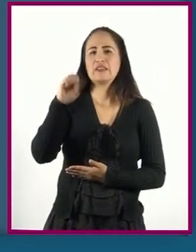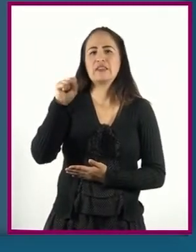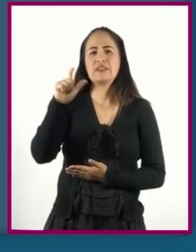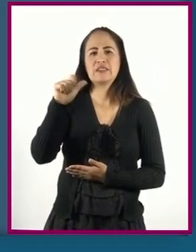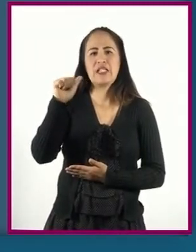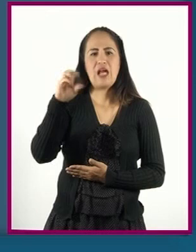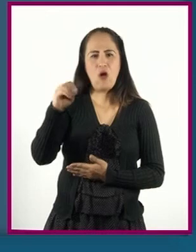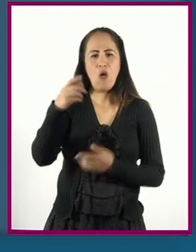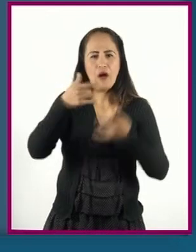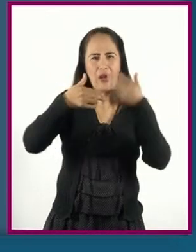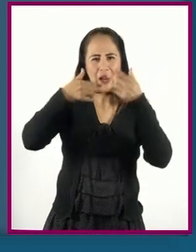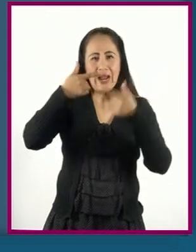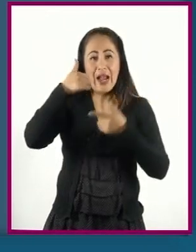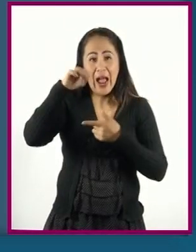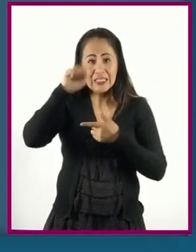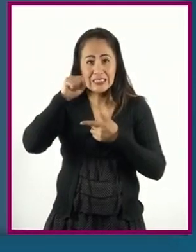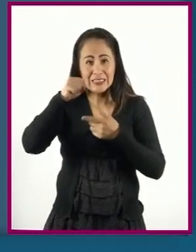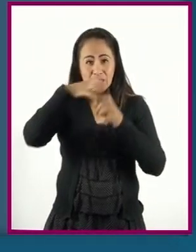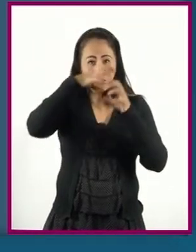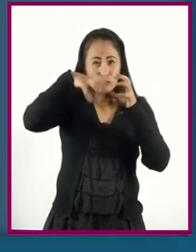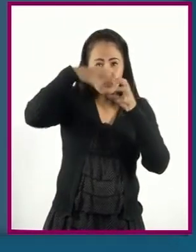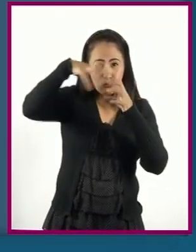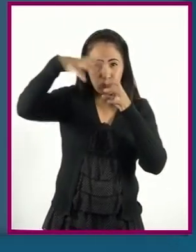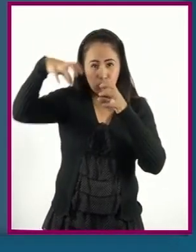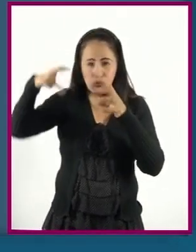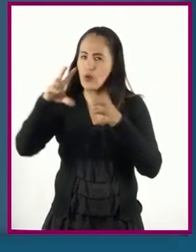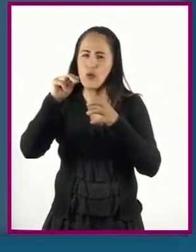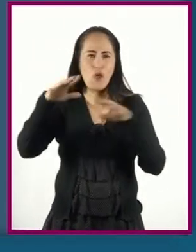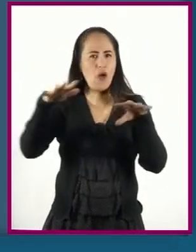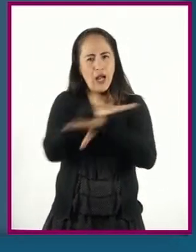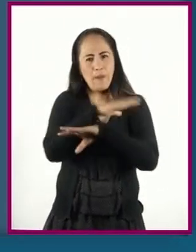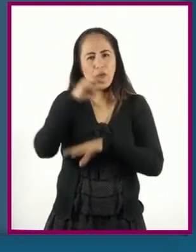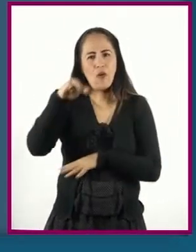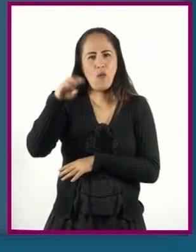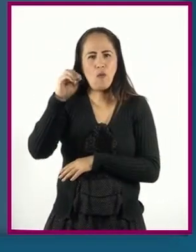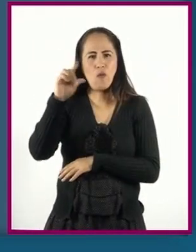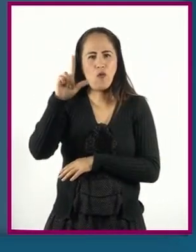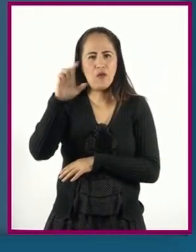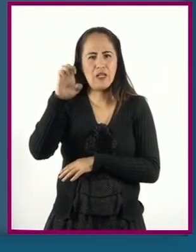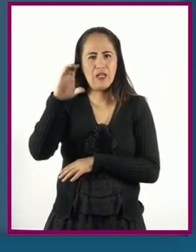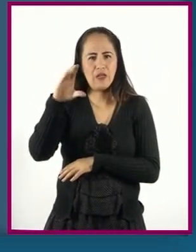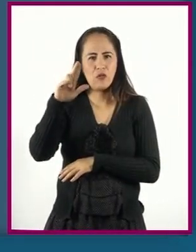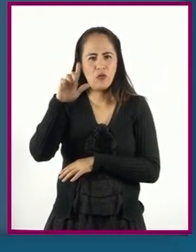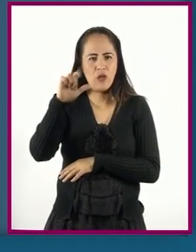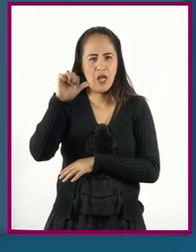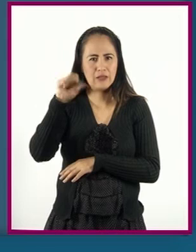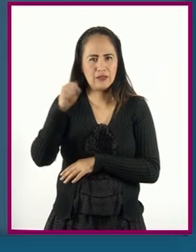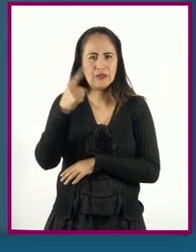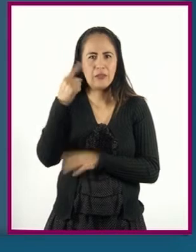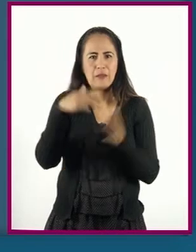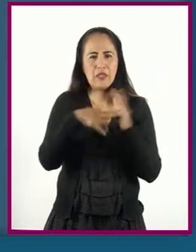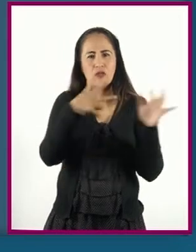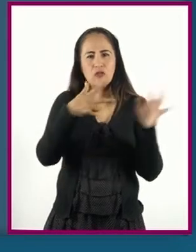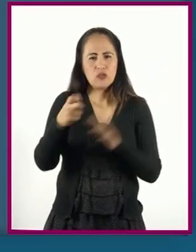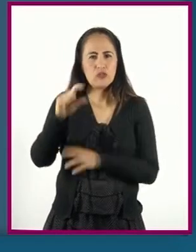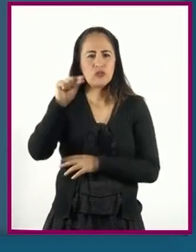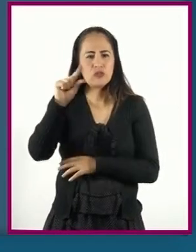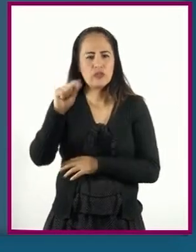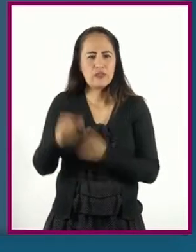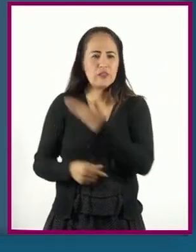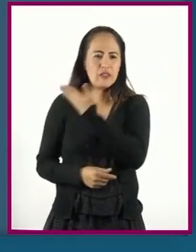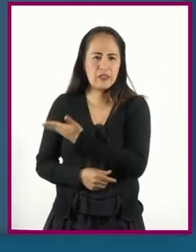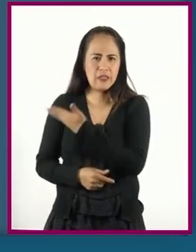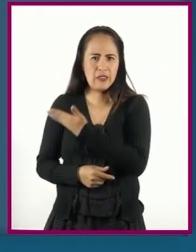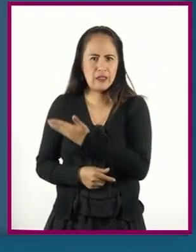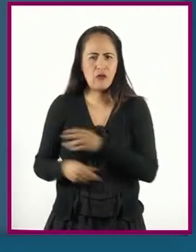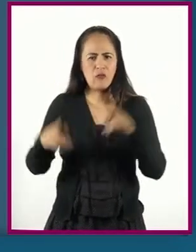son átomos, sino moléculas. En 1870, Ludwig Boltzmann señala que las moléculas de los gases